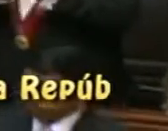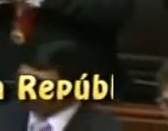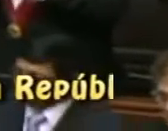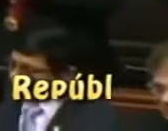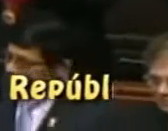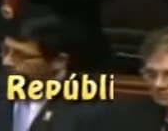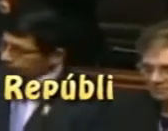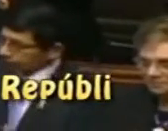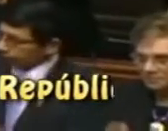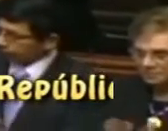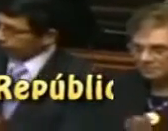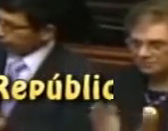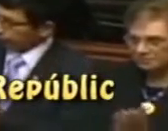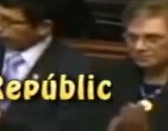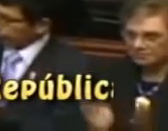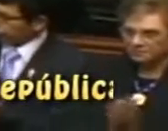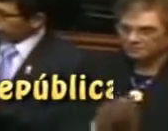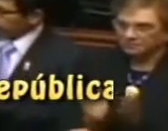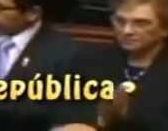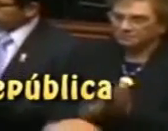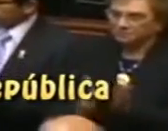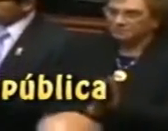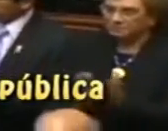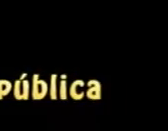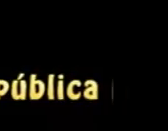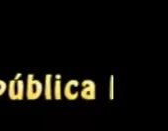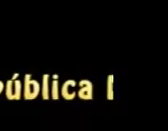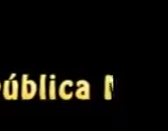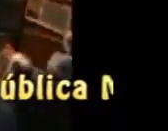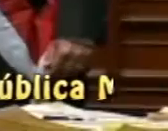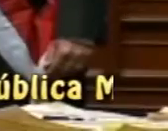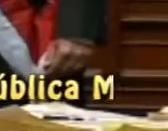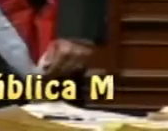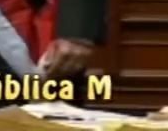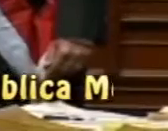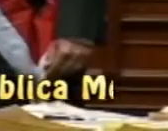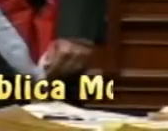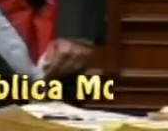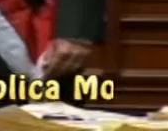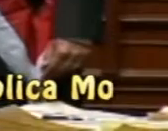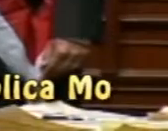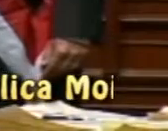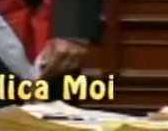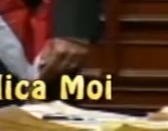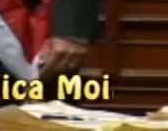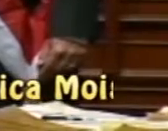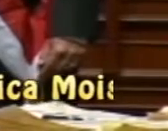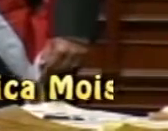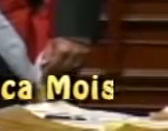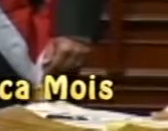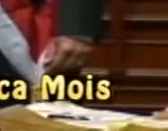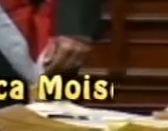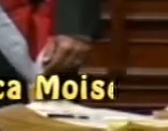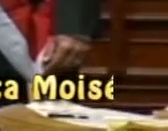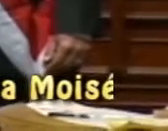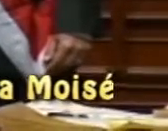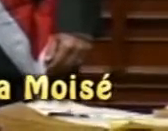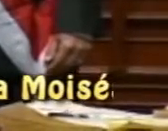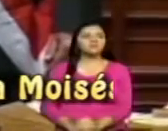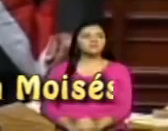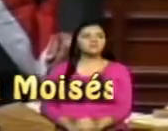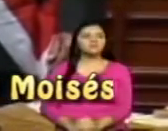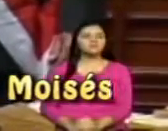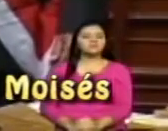¡Viva! Invito al estrado, al señor Martín Alberto Vizcarra